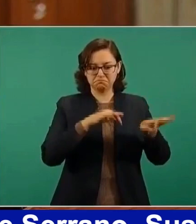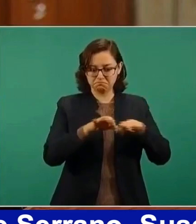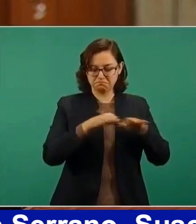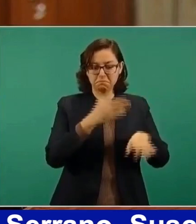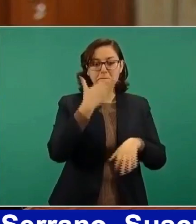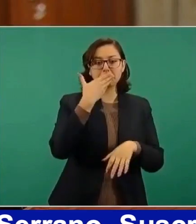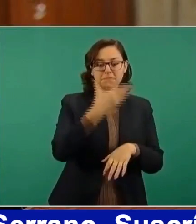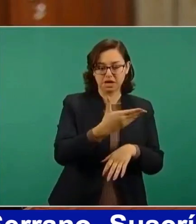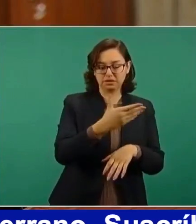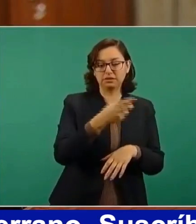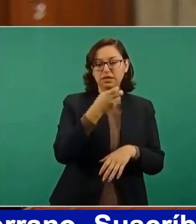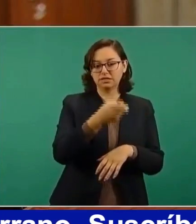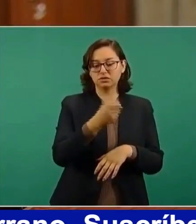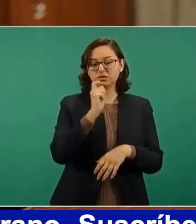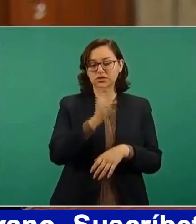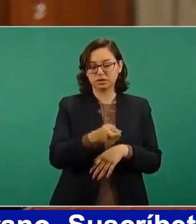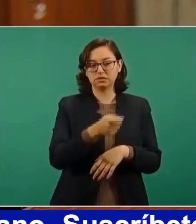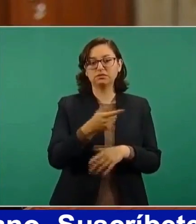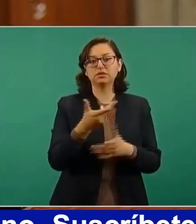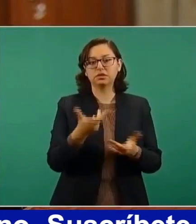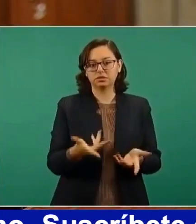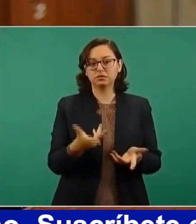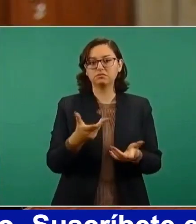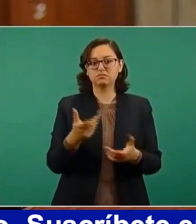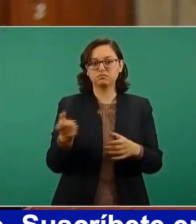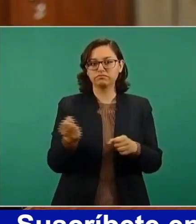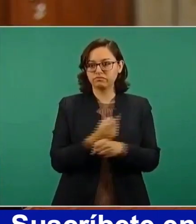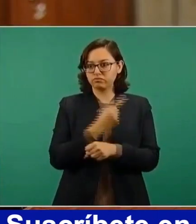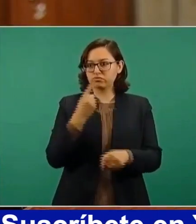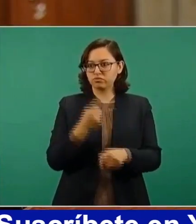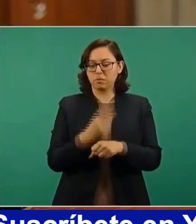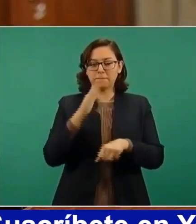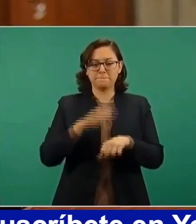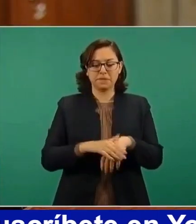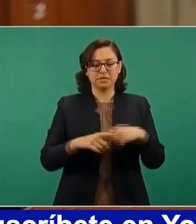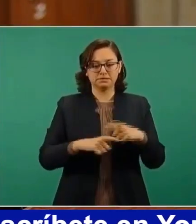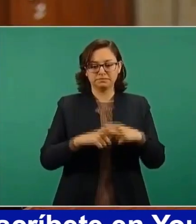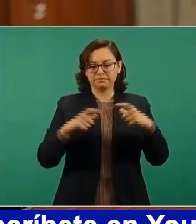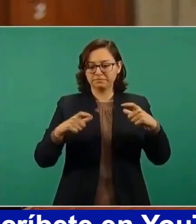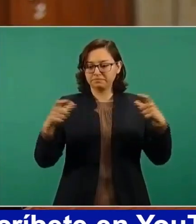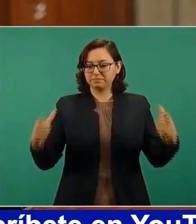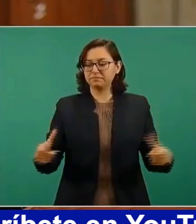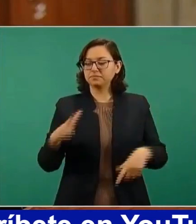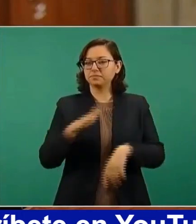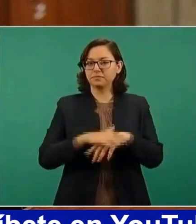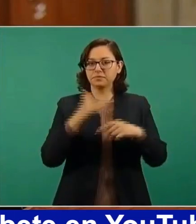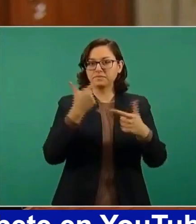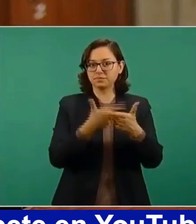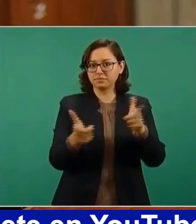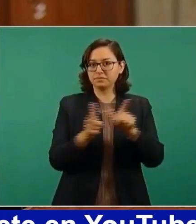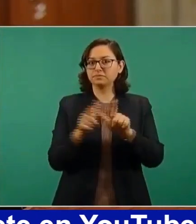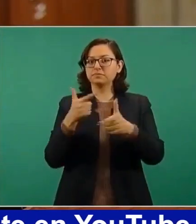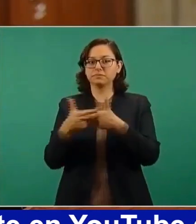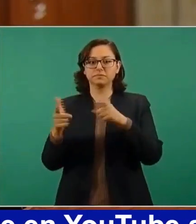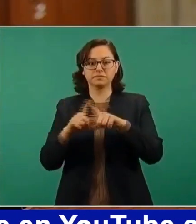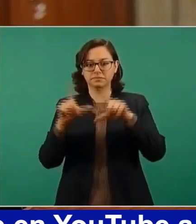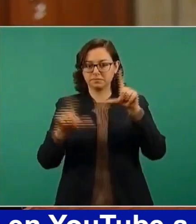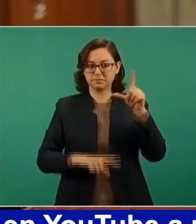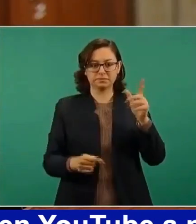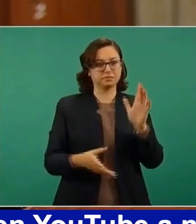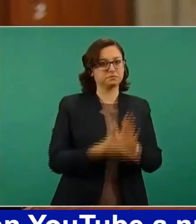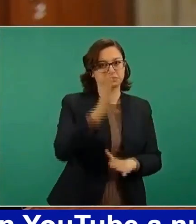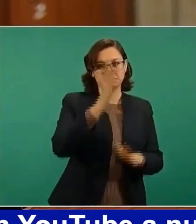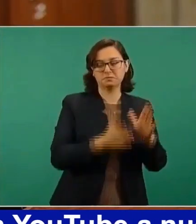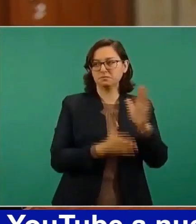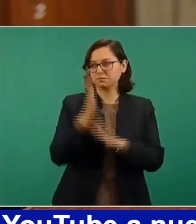todavía tenemos oportunidad de hacerlo con mayor número de brigadas alrededor de todo el país. La siguiente,